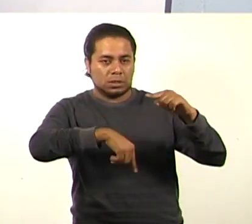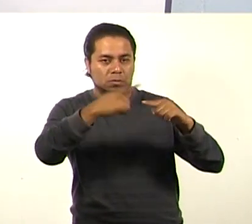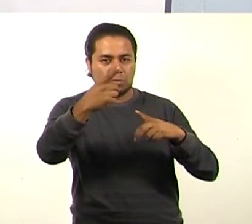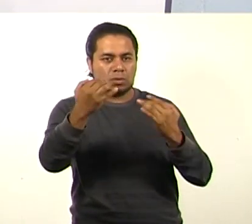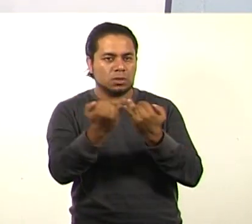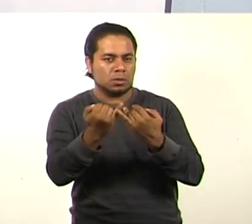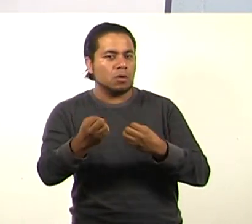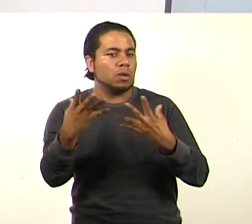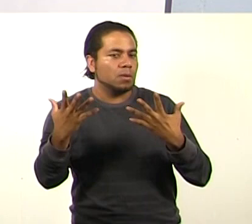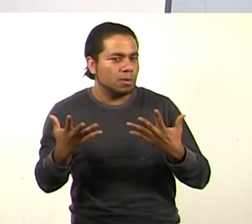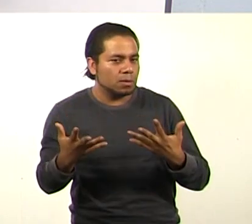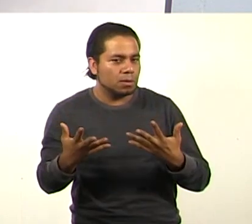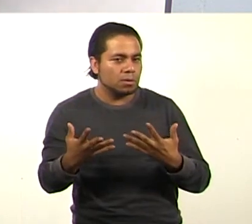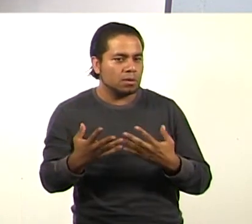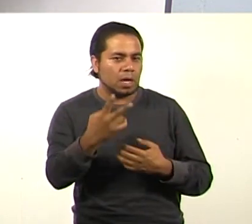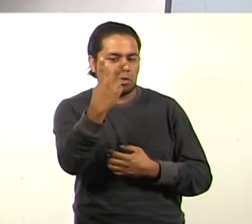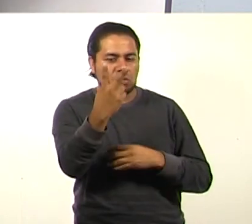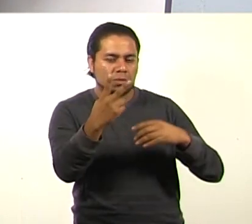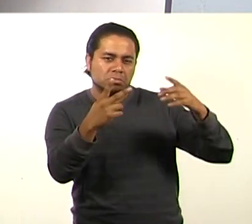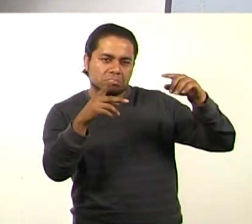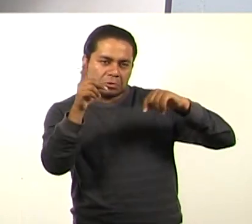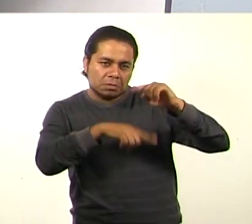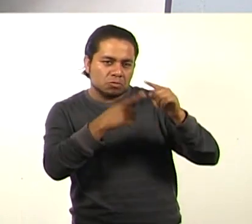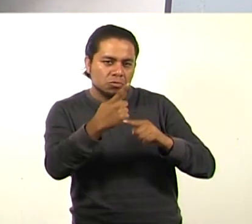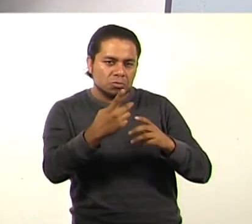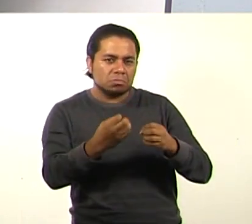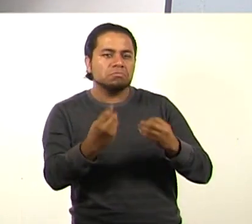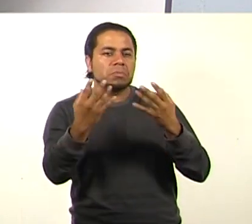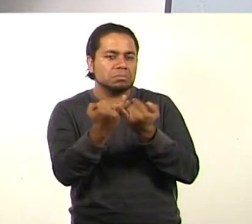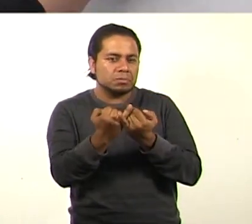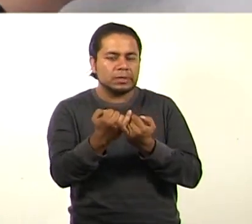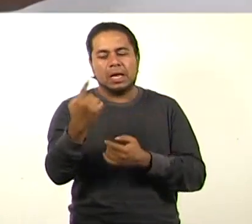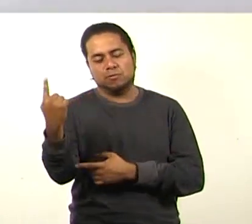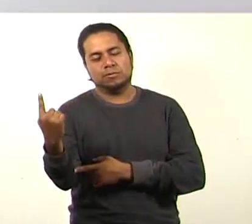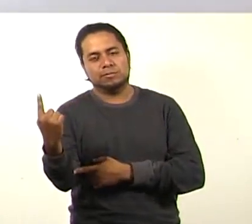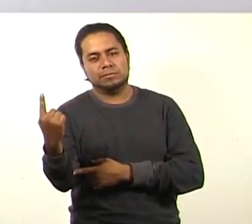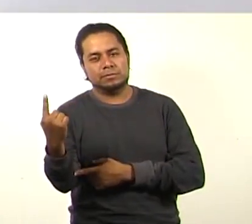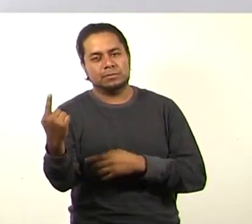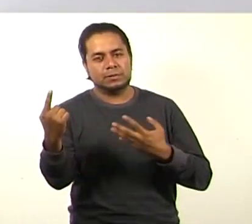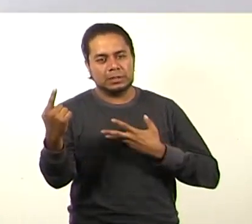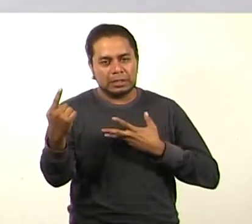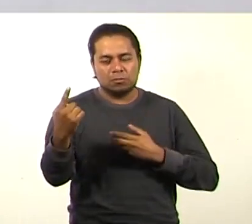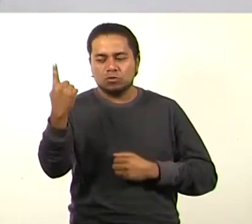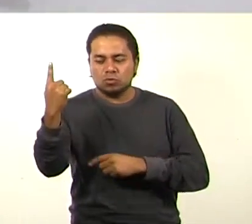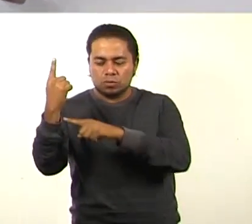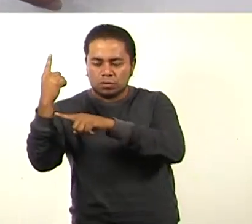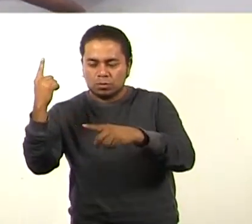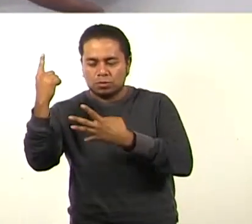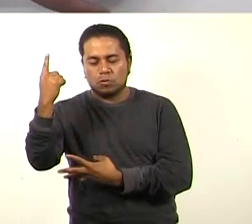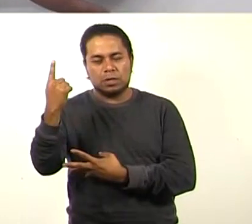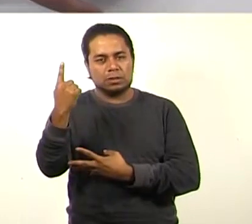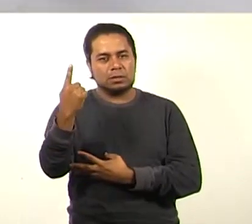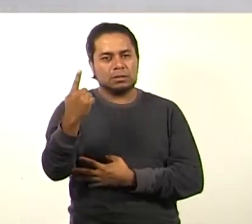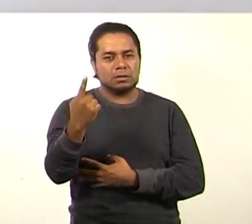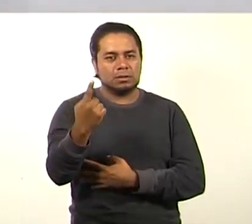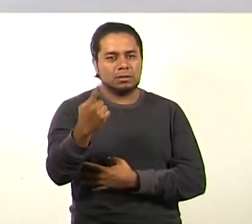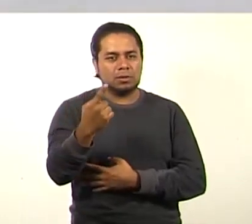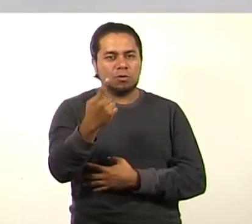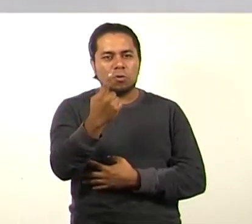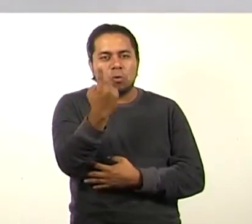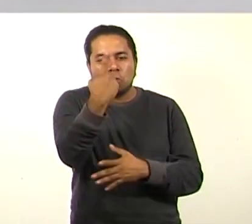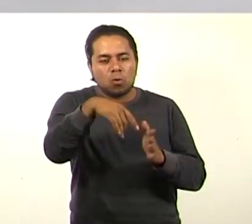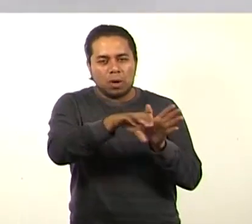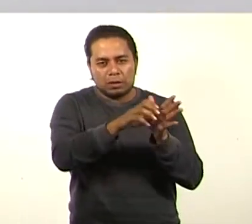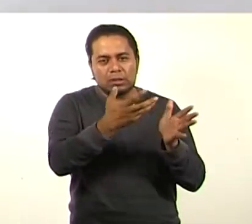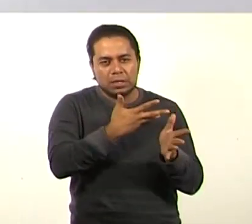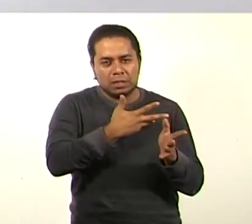¿cuánto? 2 menos 1, 1. Es decir, tenemos un 4. Y esto ya no lo podemos simplificar más.